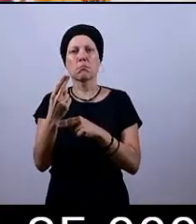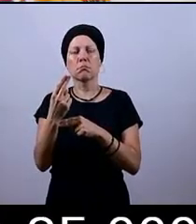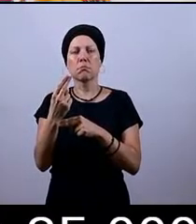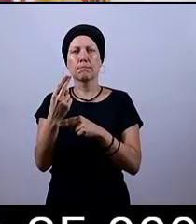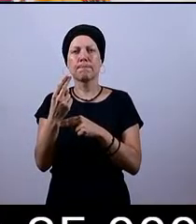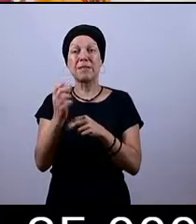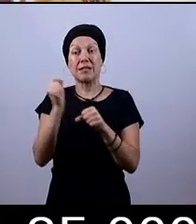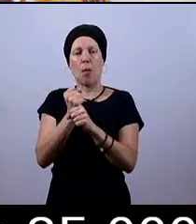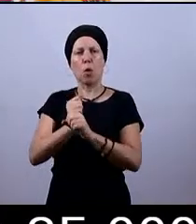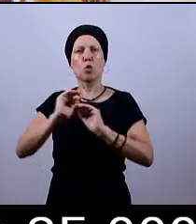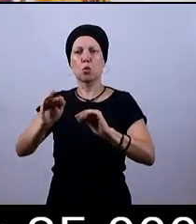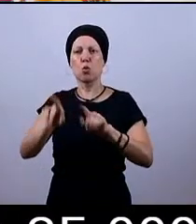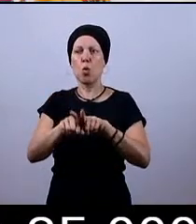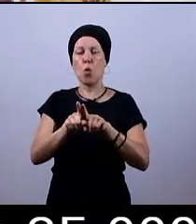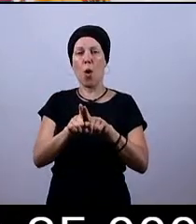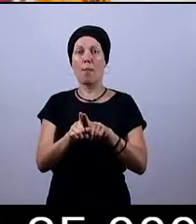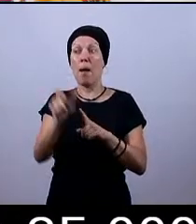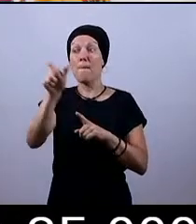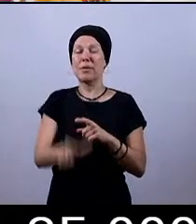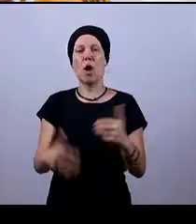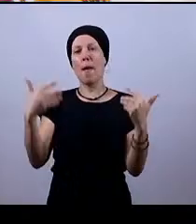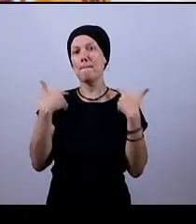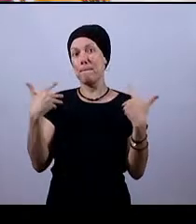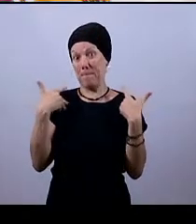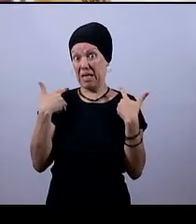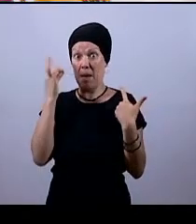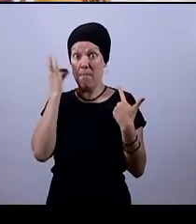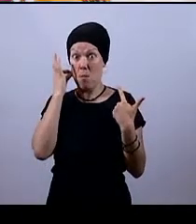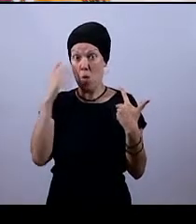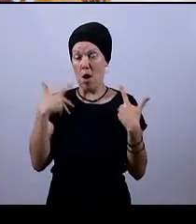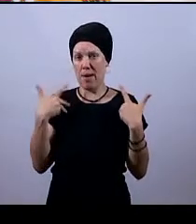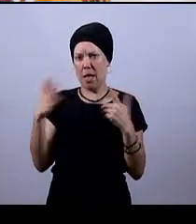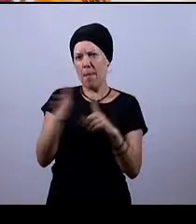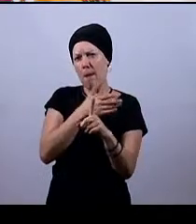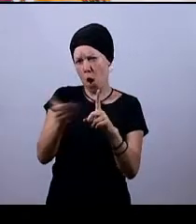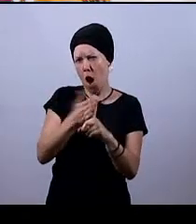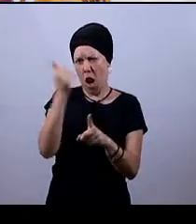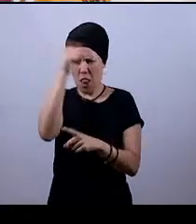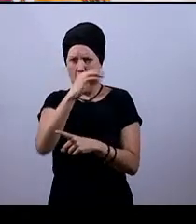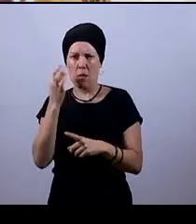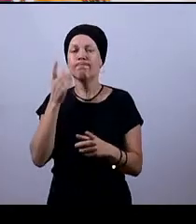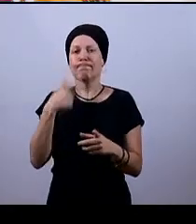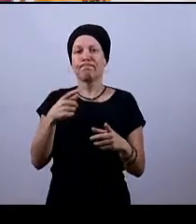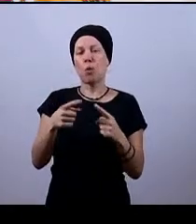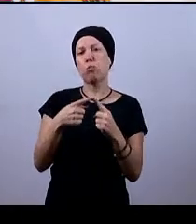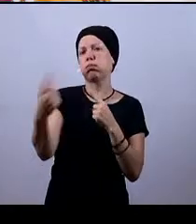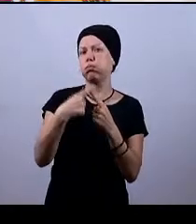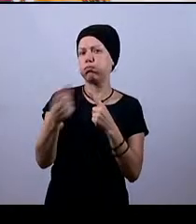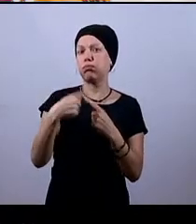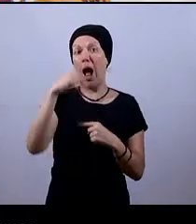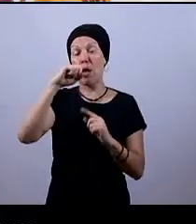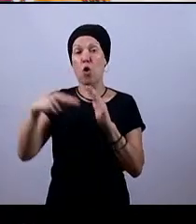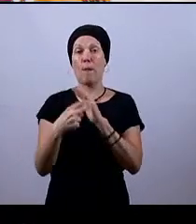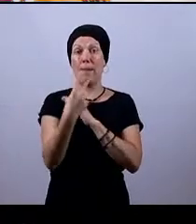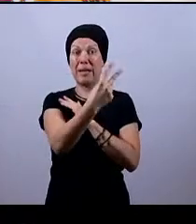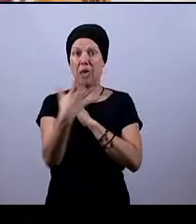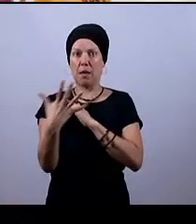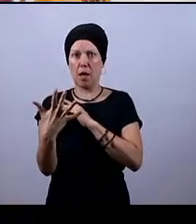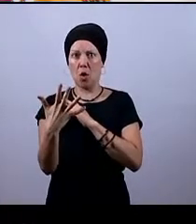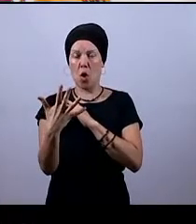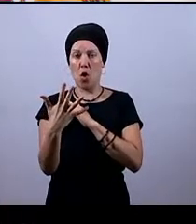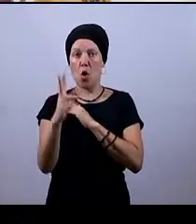labor de transportar a esas víctimas de la violencia machista durante los ejercicios 2025